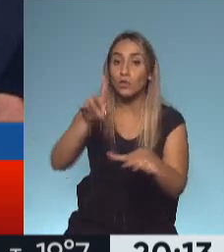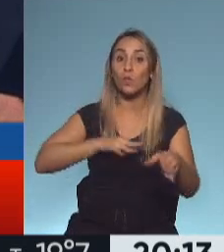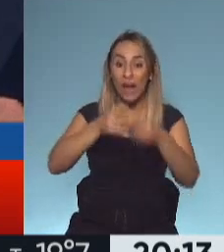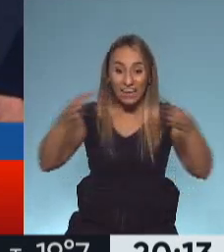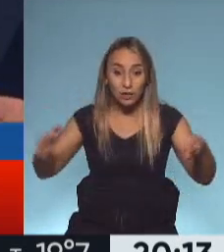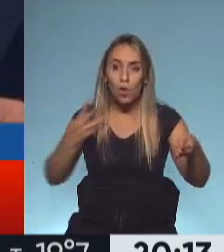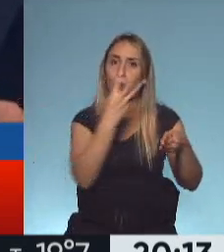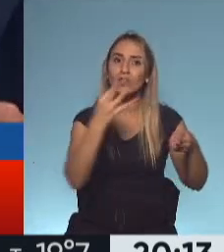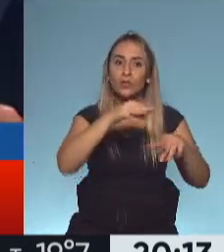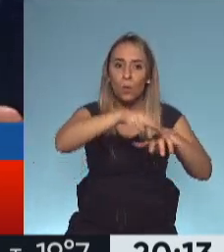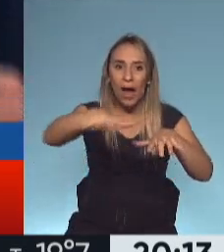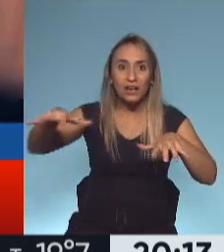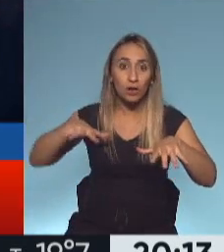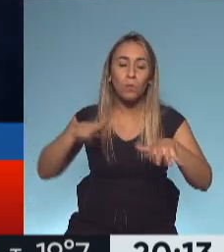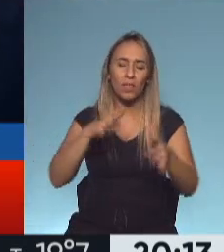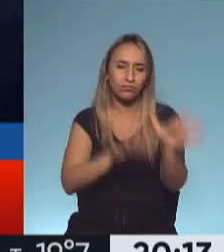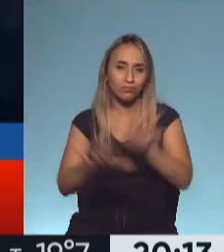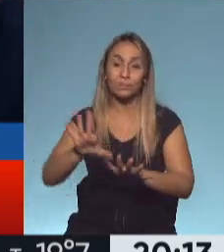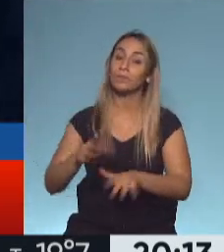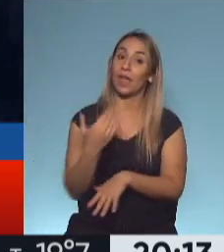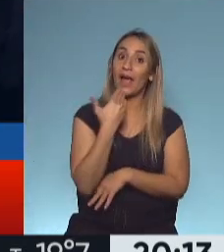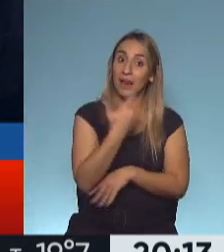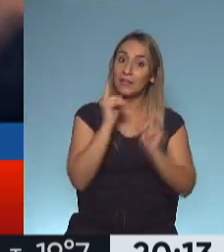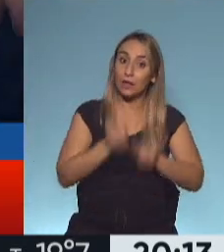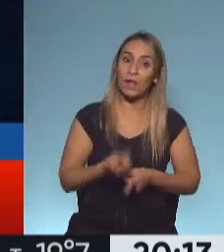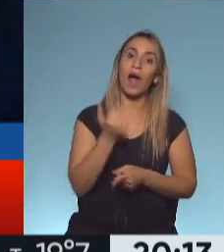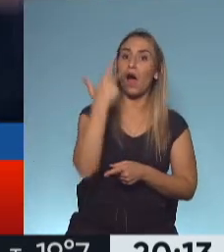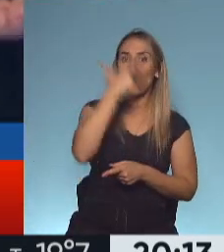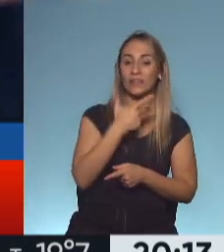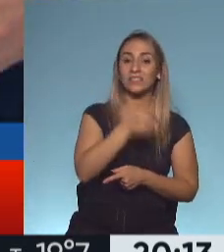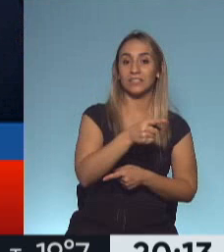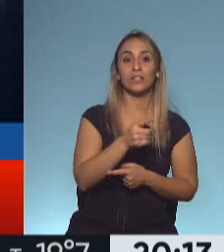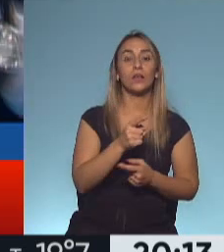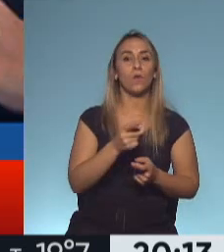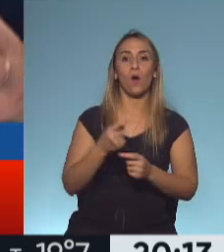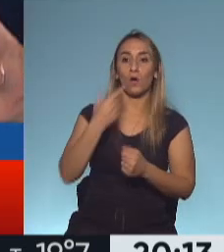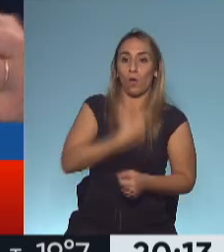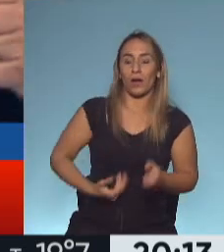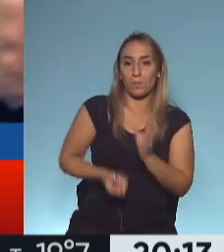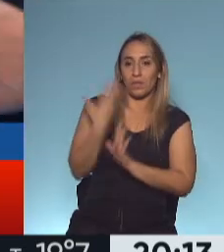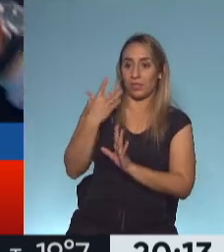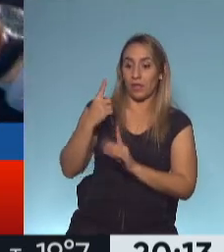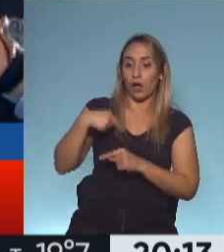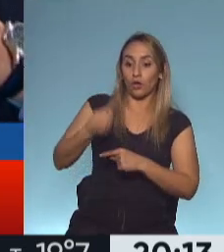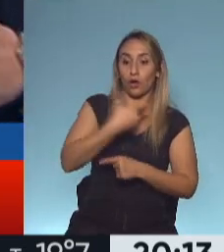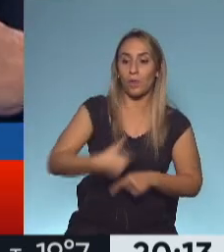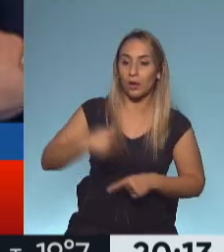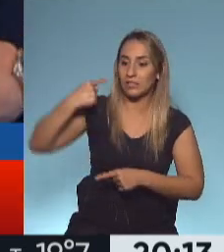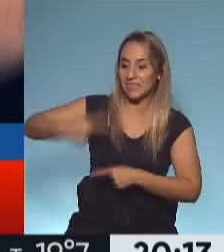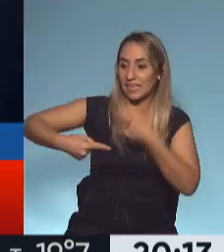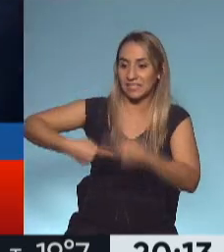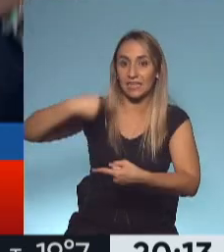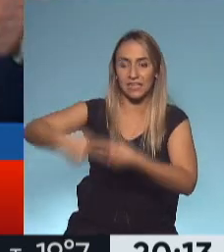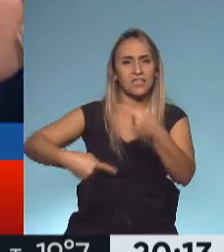política de Estado en Argentina, que es la asignación universal por hijo. La hizo un gobierno, vino otro y la siguió, vino otro y la siguió. Bueno, esto tiene que ser así. Arrancamos nosotros, va a